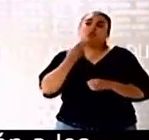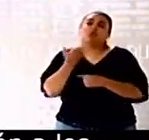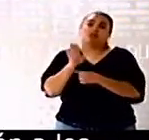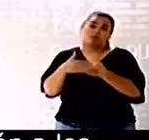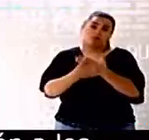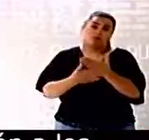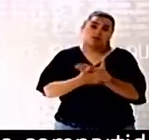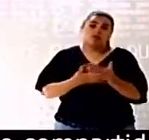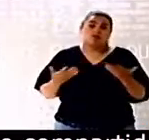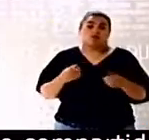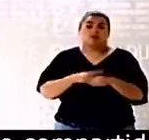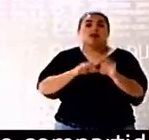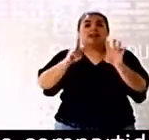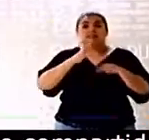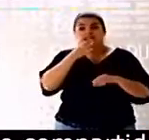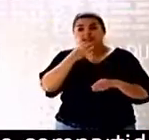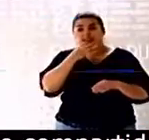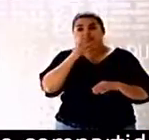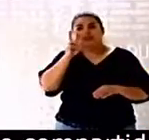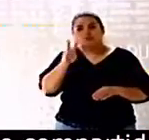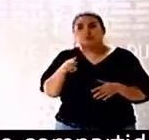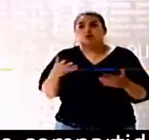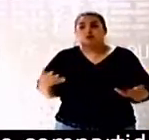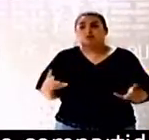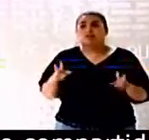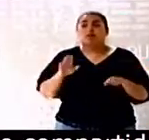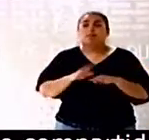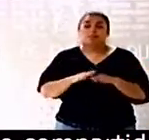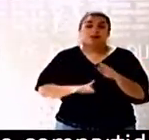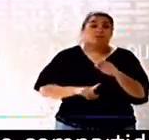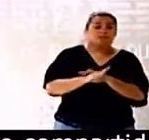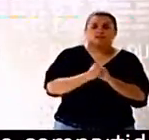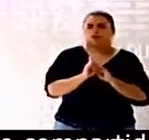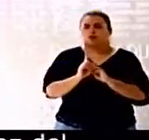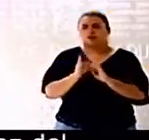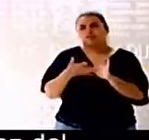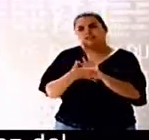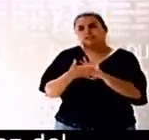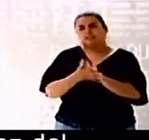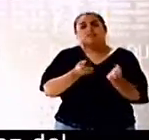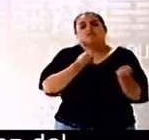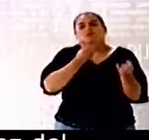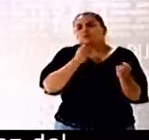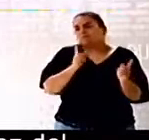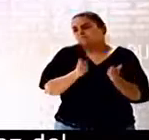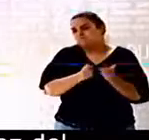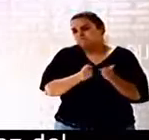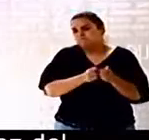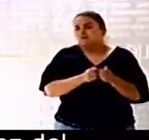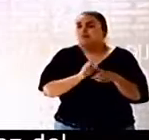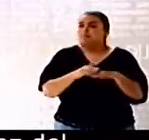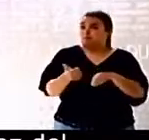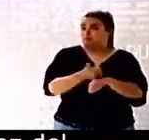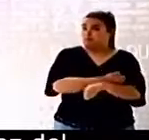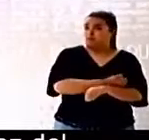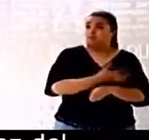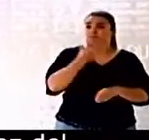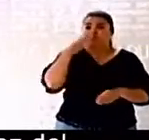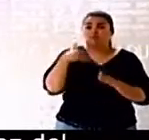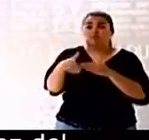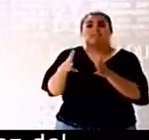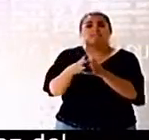pues a las 19 horas lo tendremos. Por tanto, no es una cuestión de avanzar, sino es una cuestión de dar una información certera a los ciudadanos que esperan